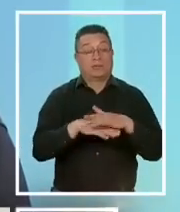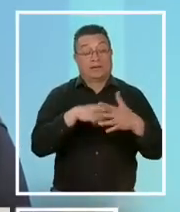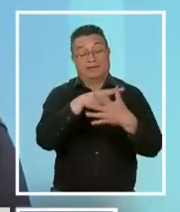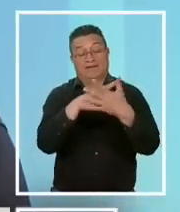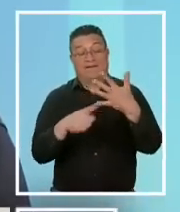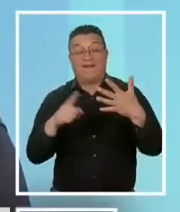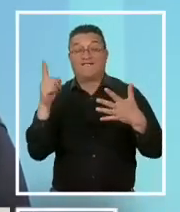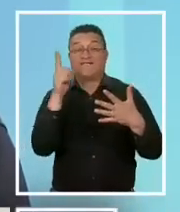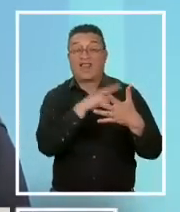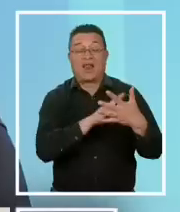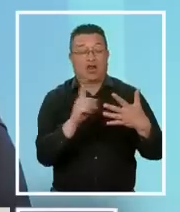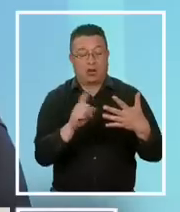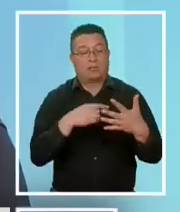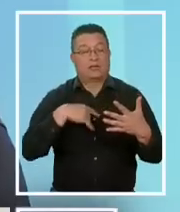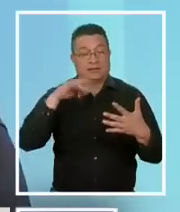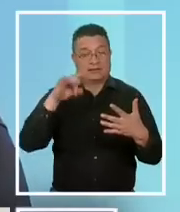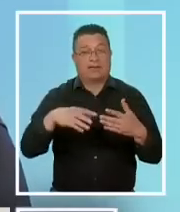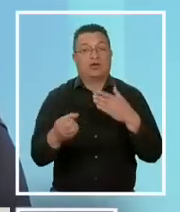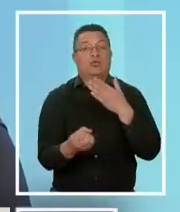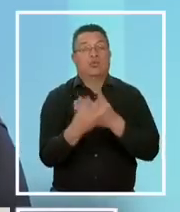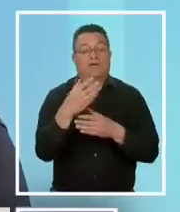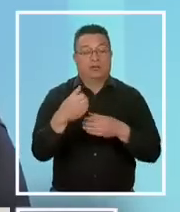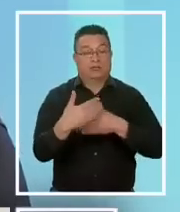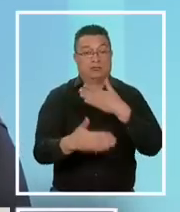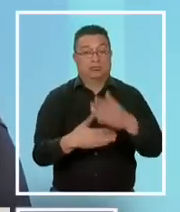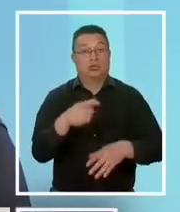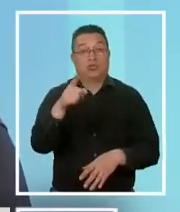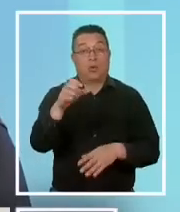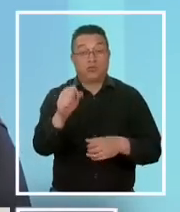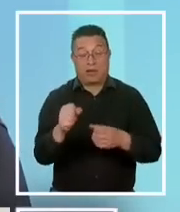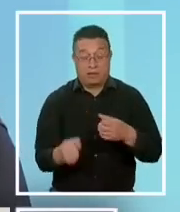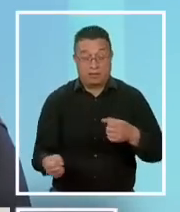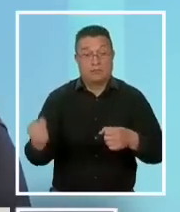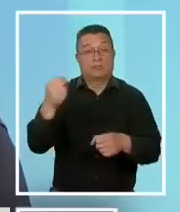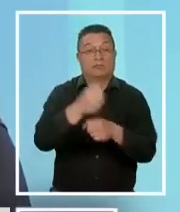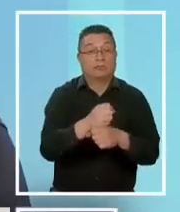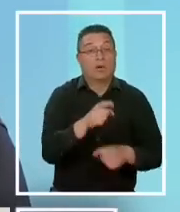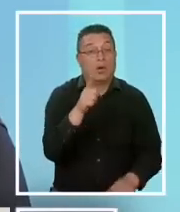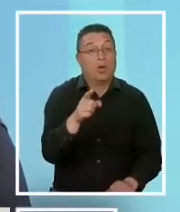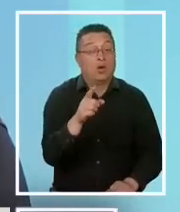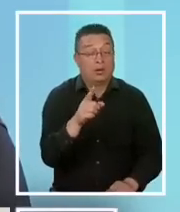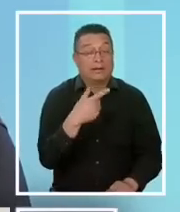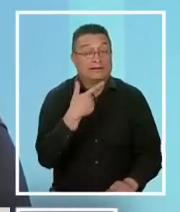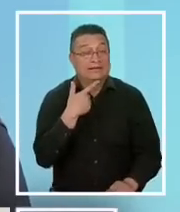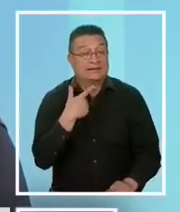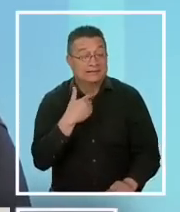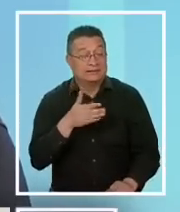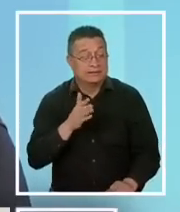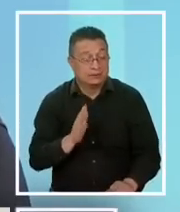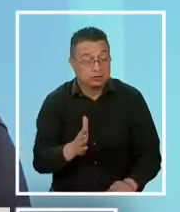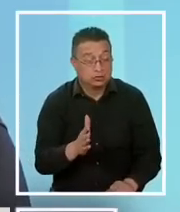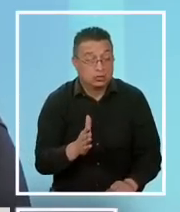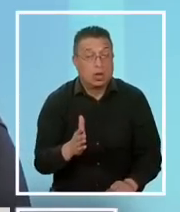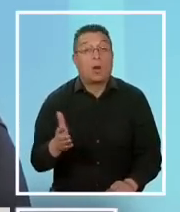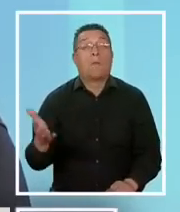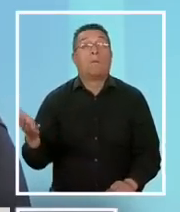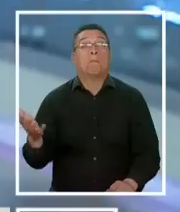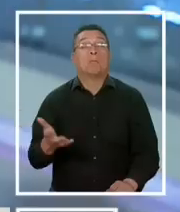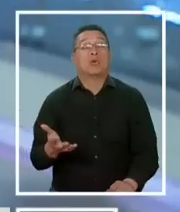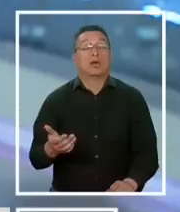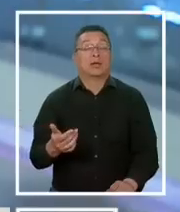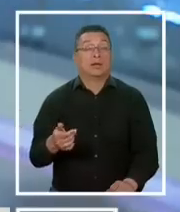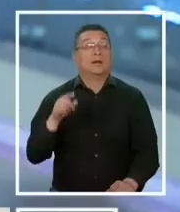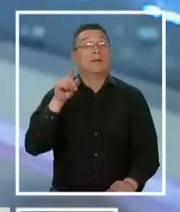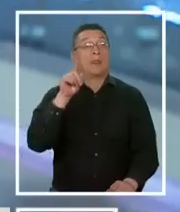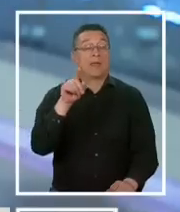en la esquina final Pero sabemos que en un nuevo proceso usted podría estar allí va sigue interesada porque o